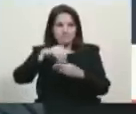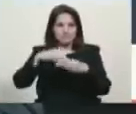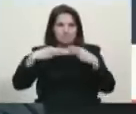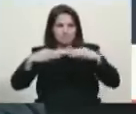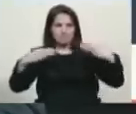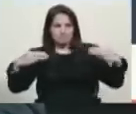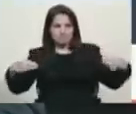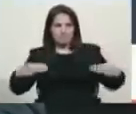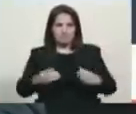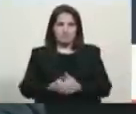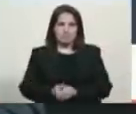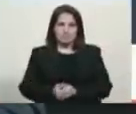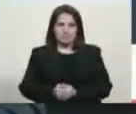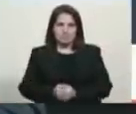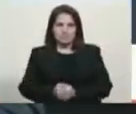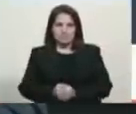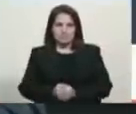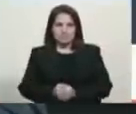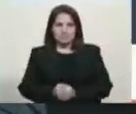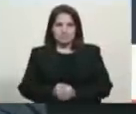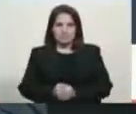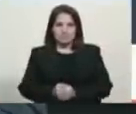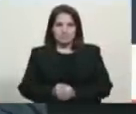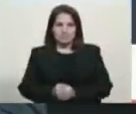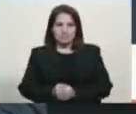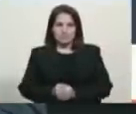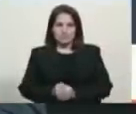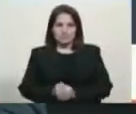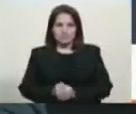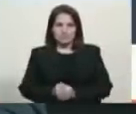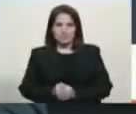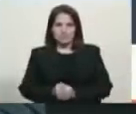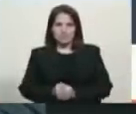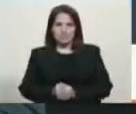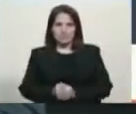soberanía nacional, fui elegido,